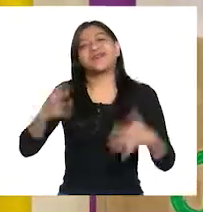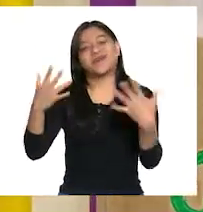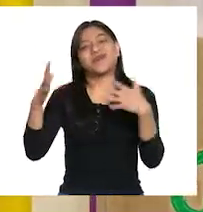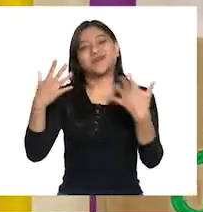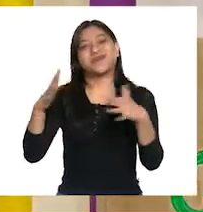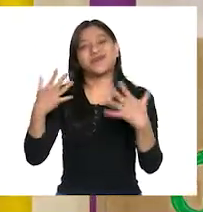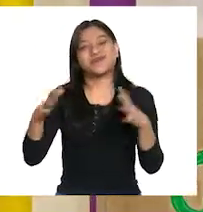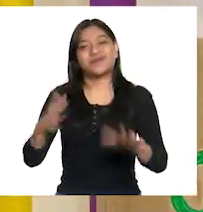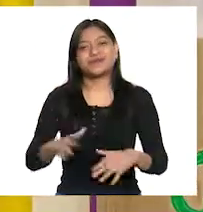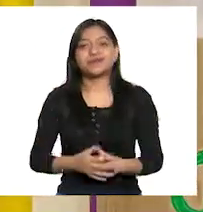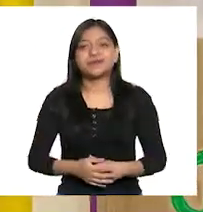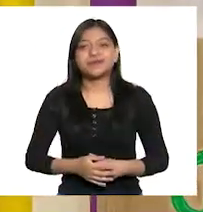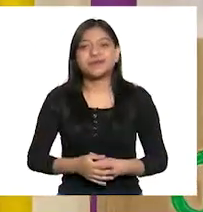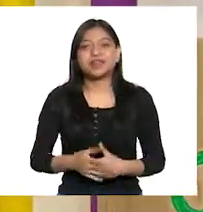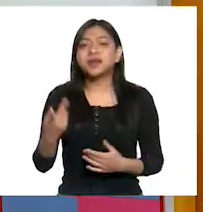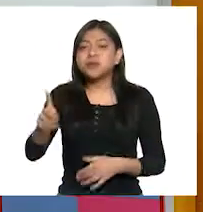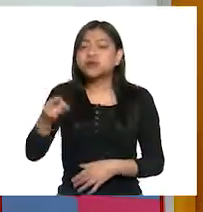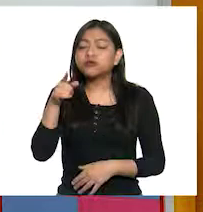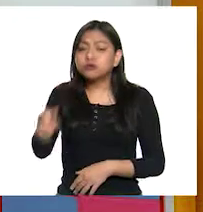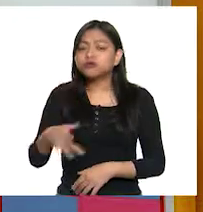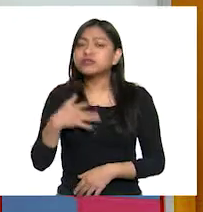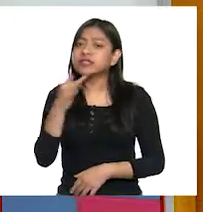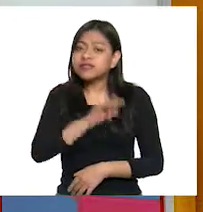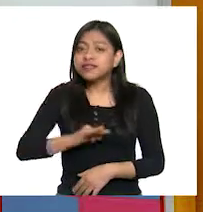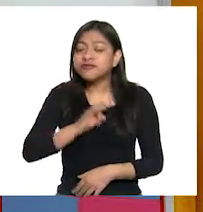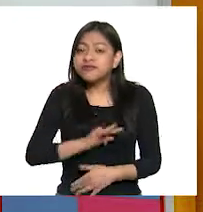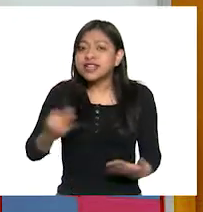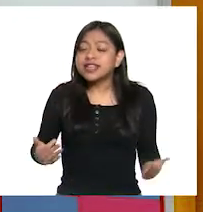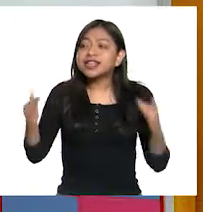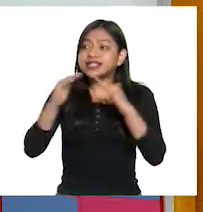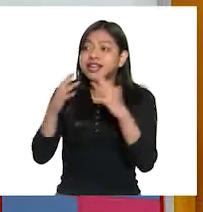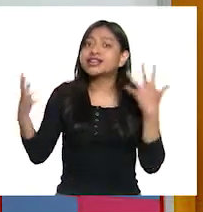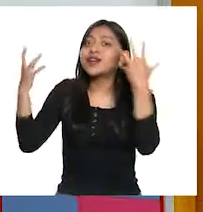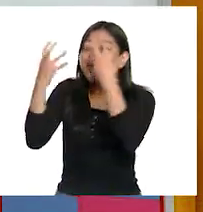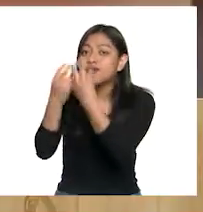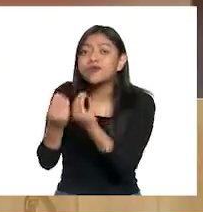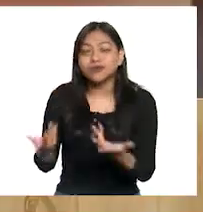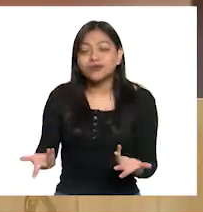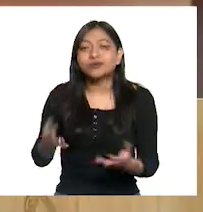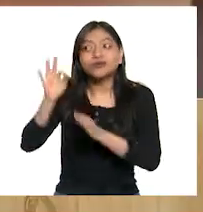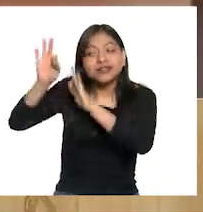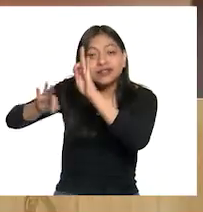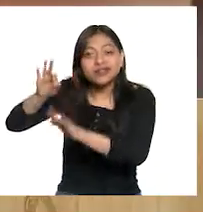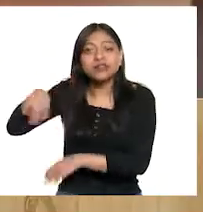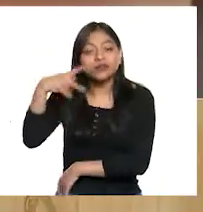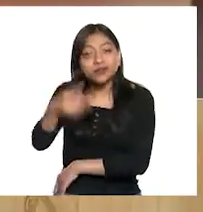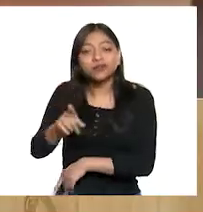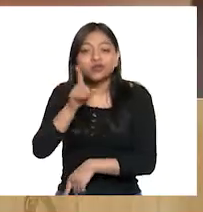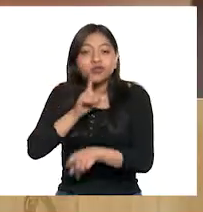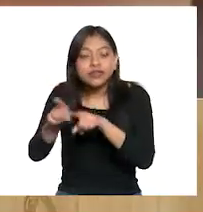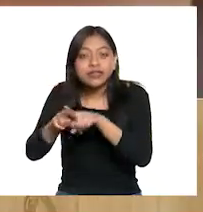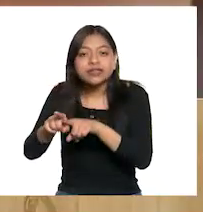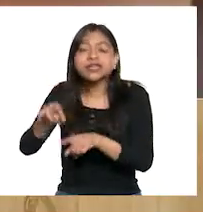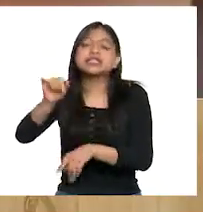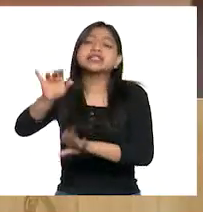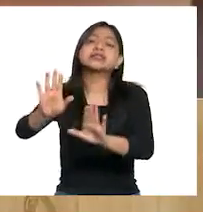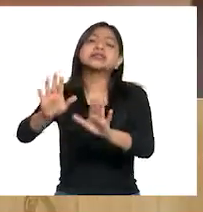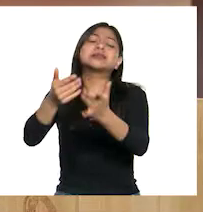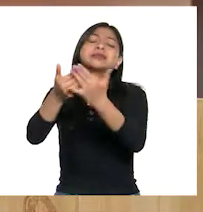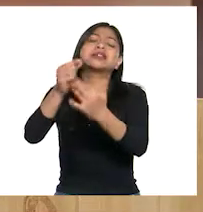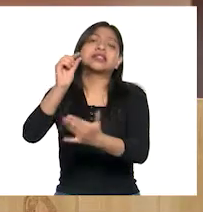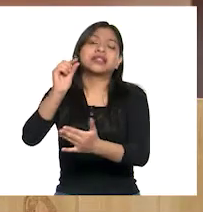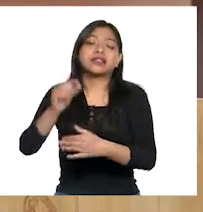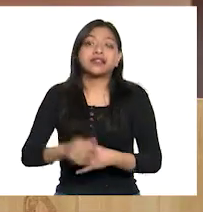muchas felicidades. Pero deberías estar feliz y en casa consintiéndola, ¿no crees? Sí, sí. Déjenme terminar.